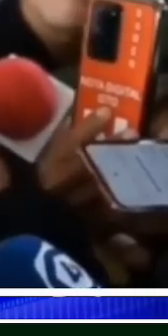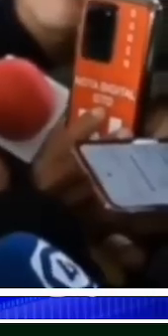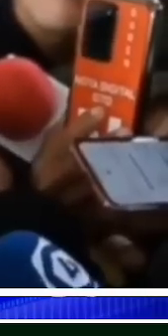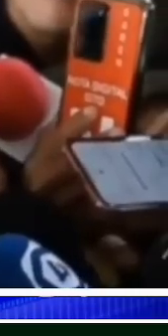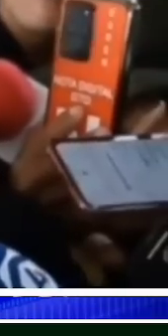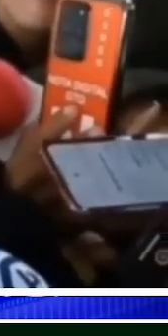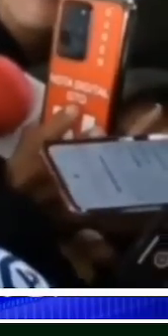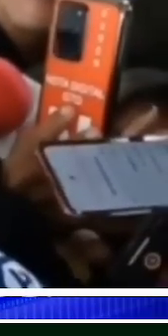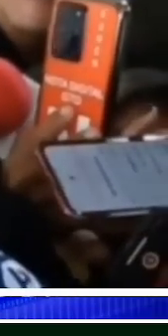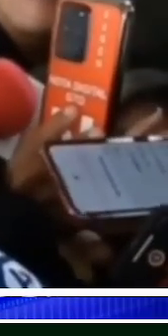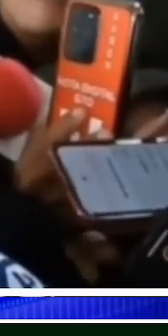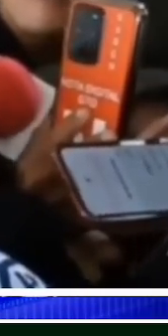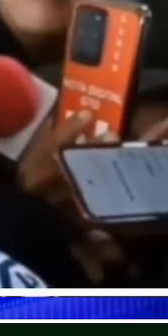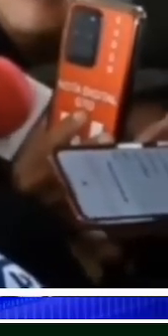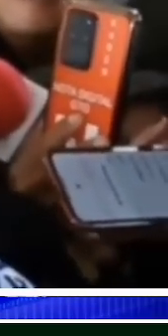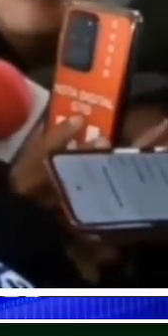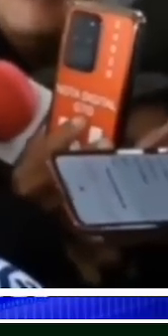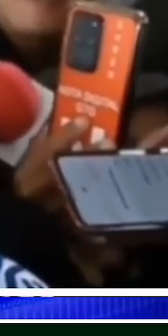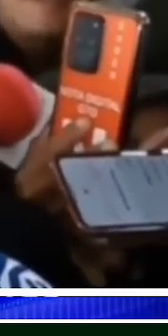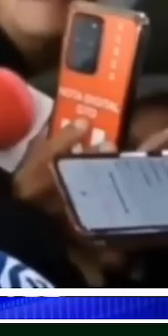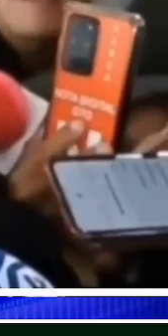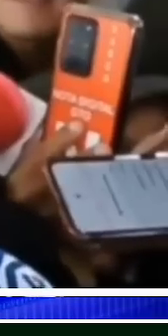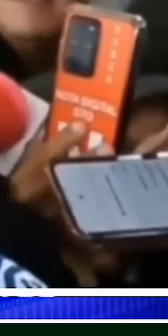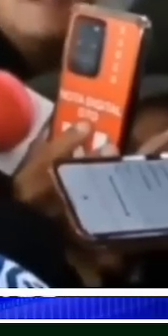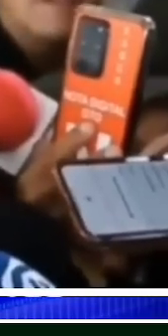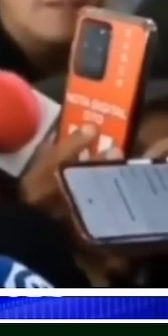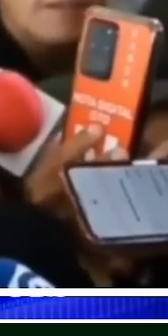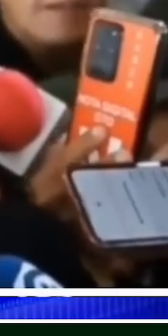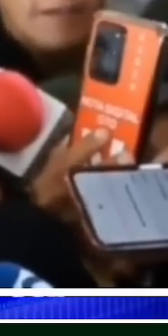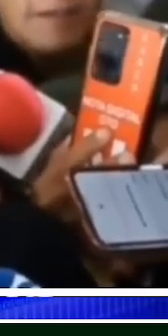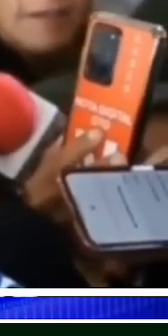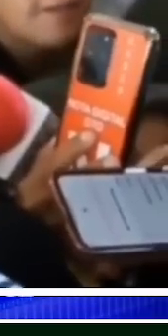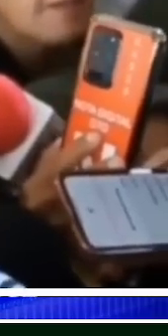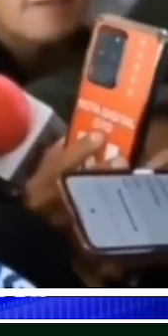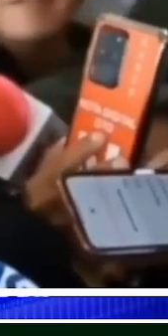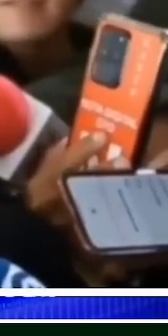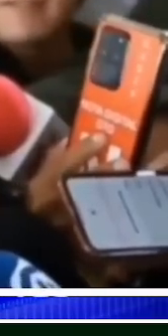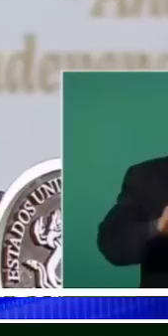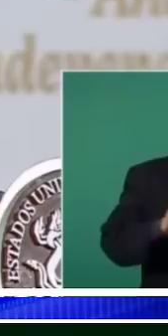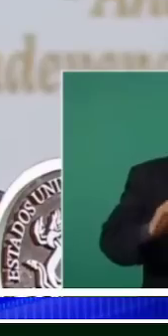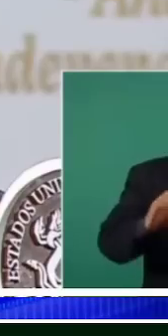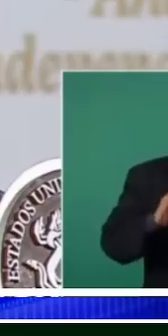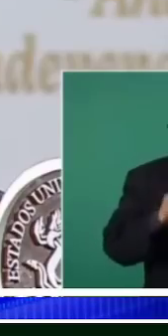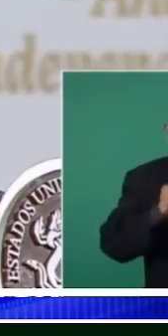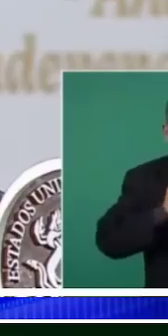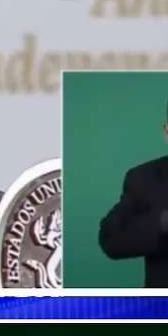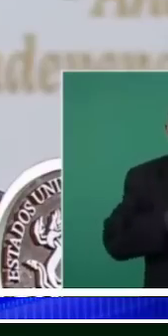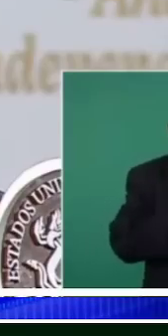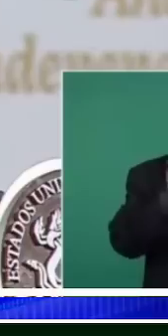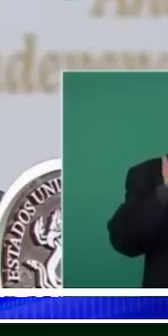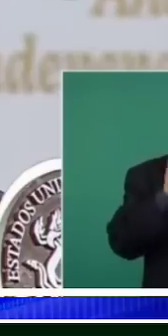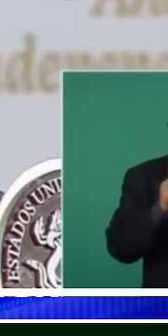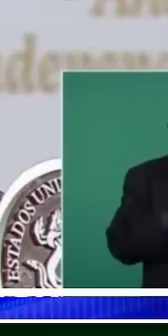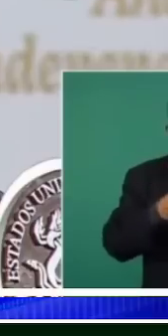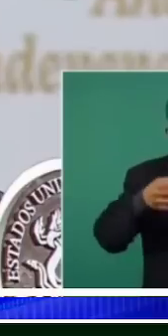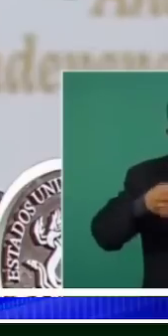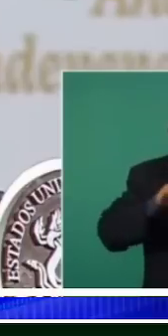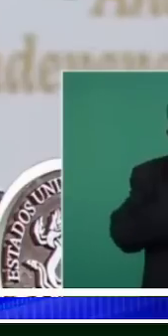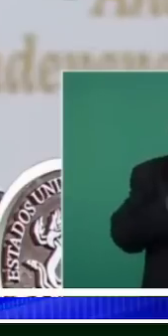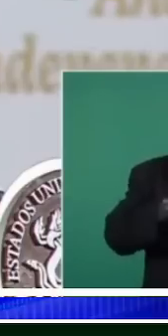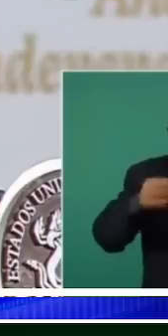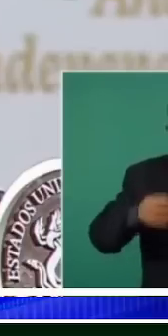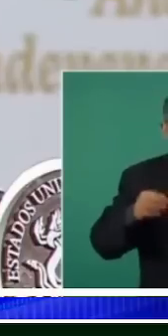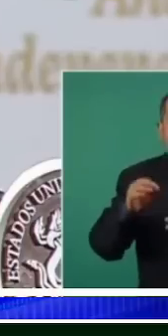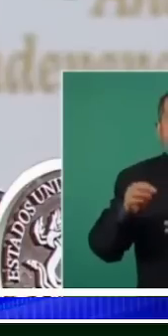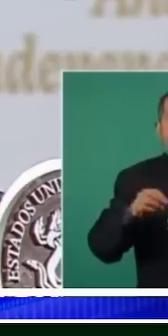suspensión definitiva con todo lo que dijo la instancia superior que fue el tribunal colegiado en donde son tres